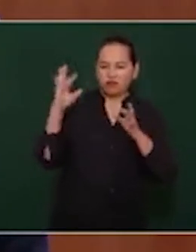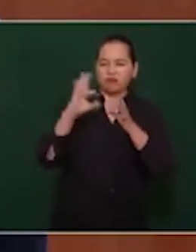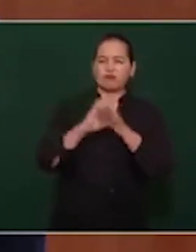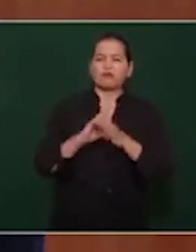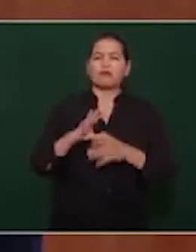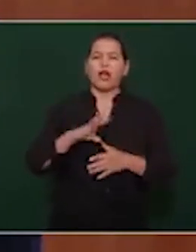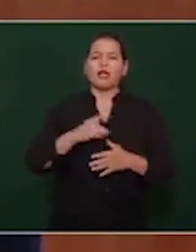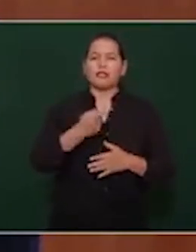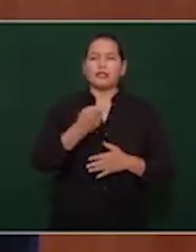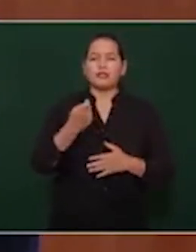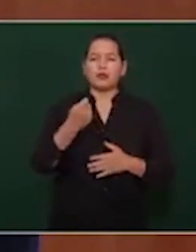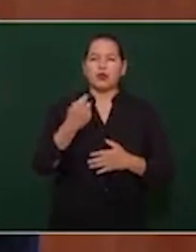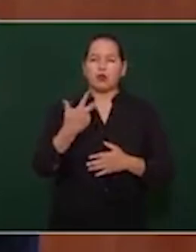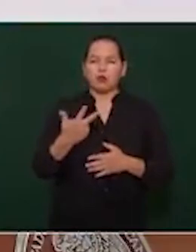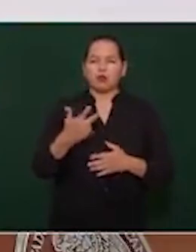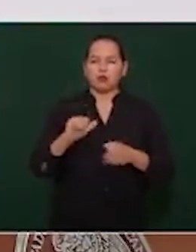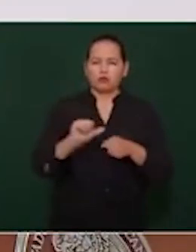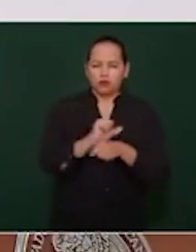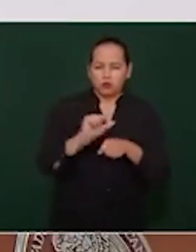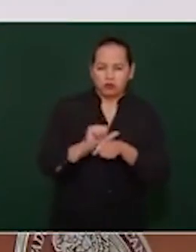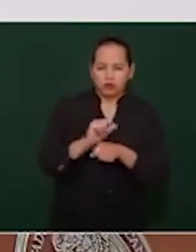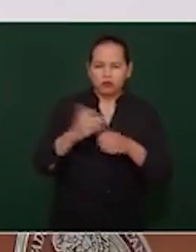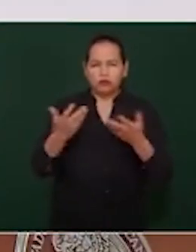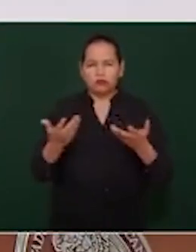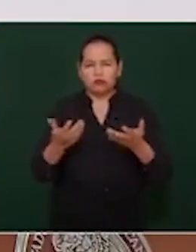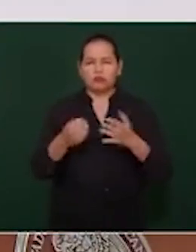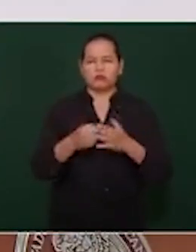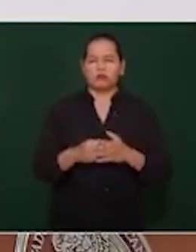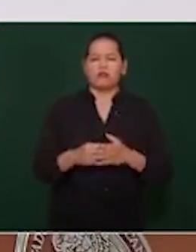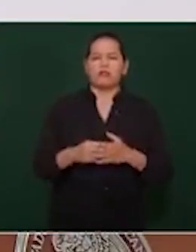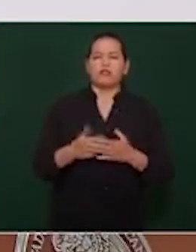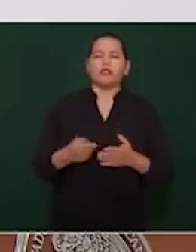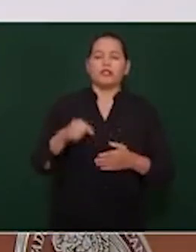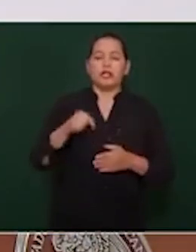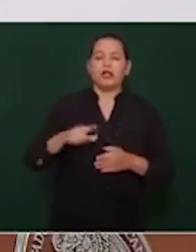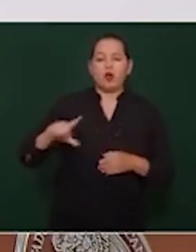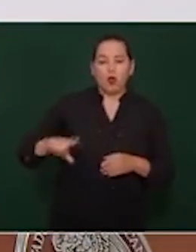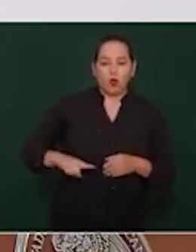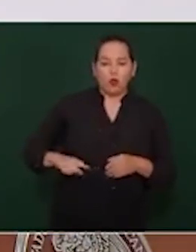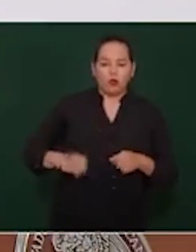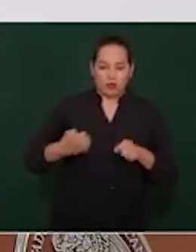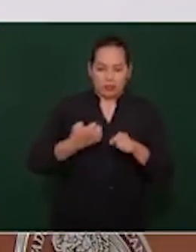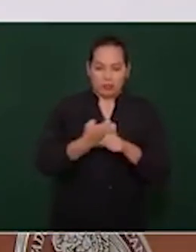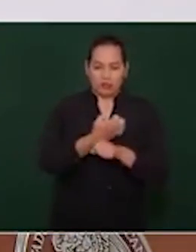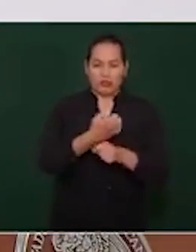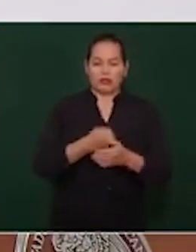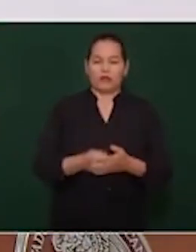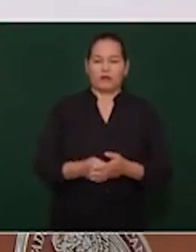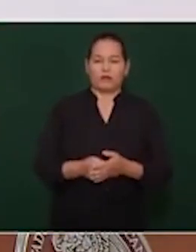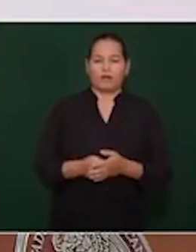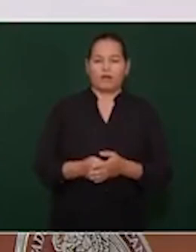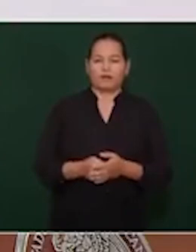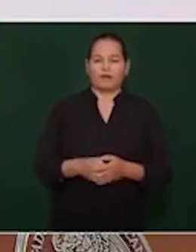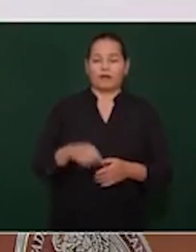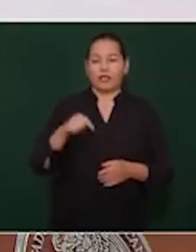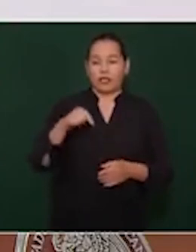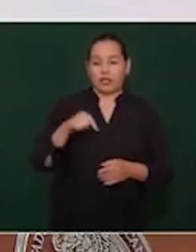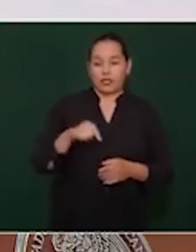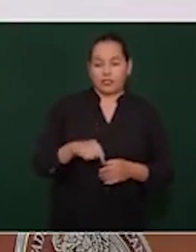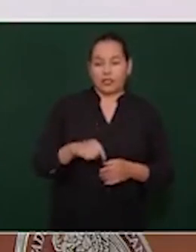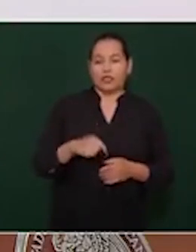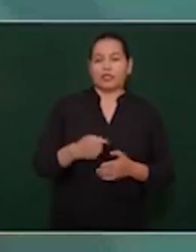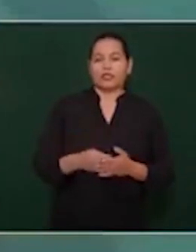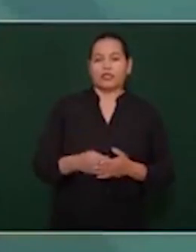y también 1.079 vehículos del gobierno del estado. Está considerado que el gobierno del estado